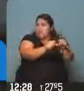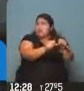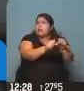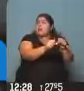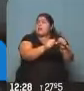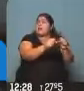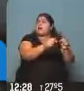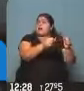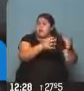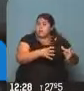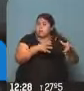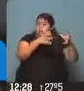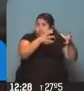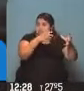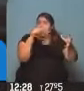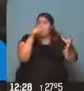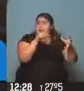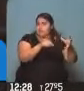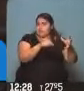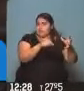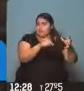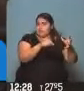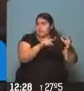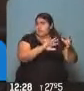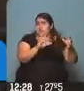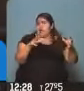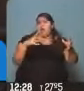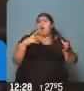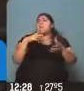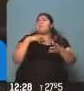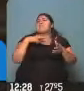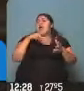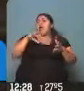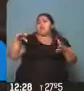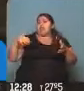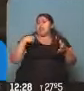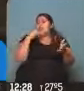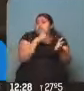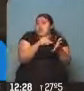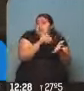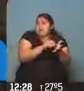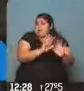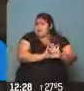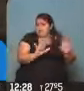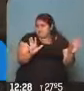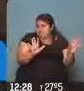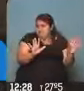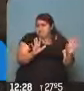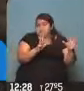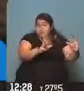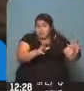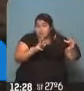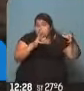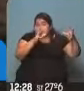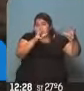encuentre a la aeronave ya eso pasa los privados no tenemos más nada que ver no podemos tocar absolutamente más nada si entonces a partir de ahí yo